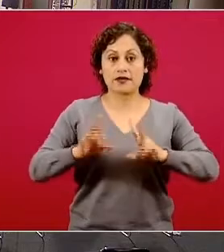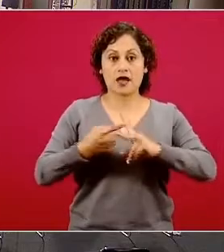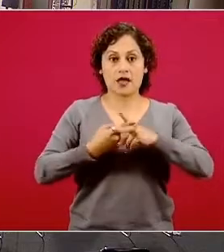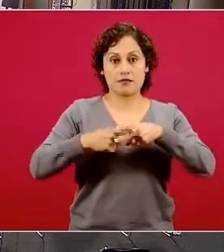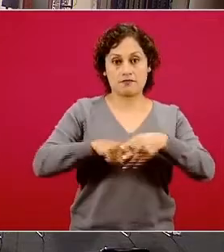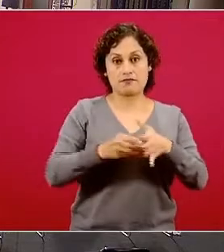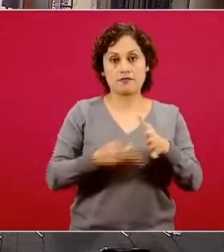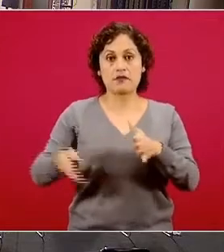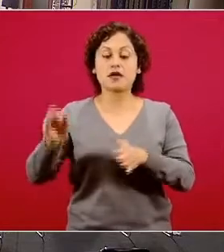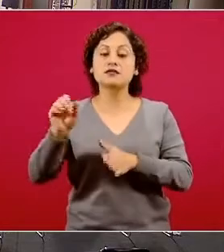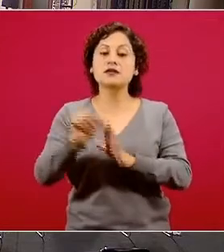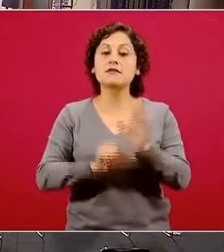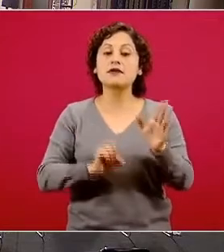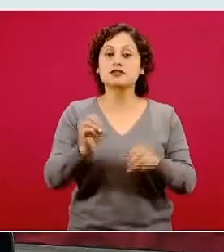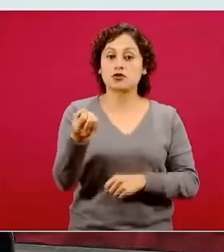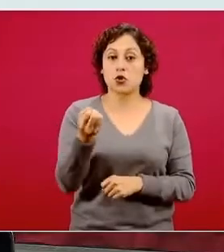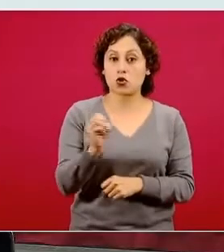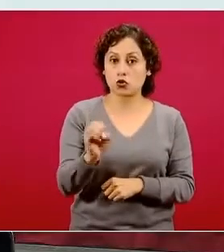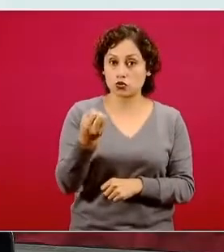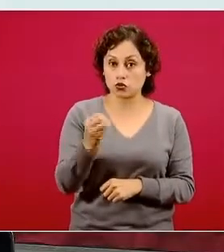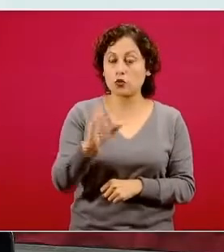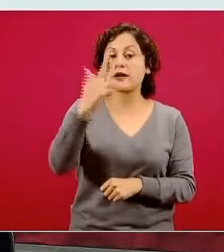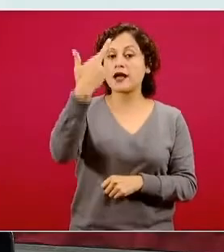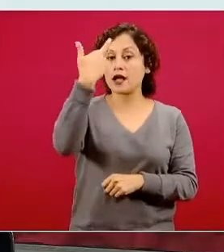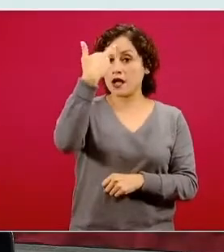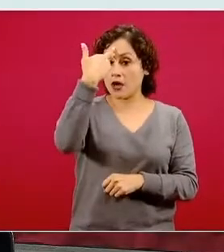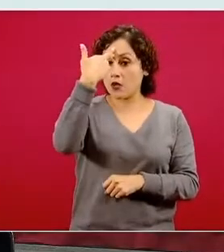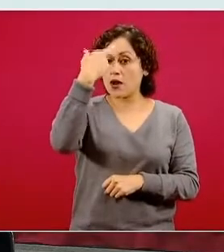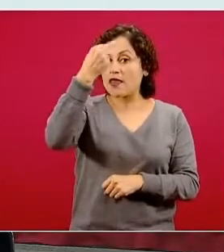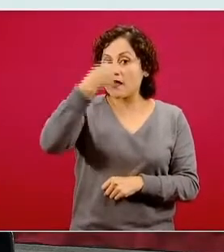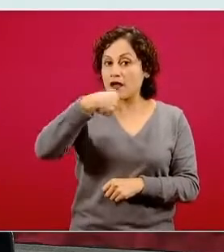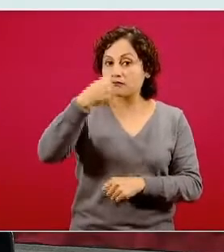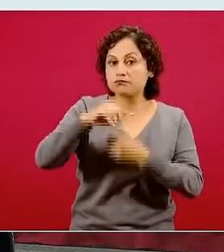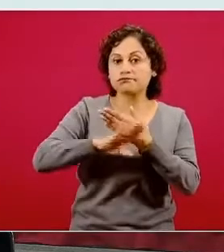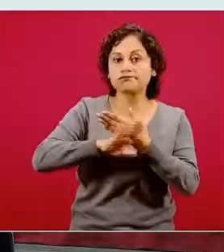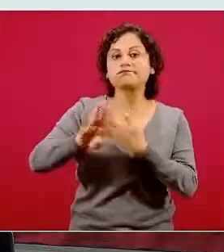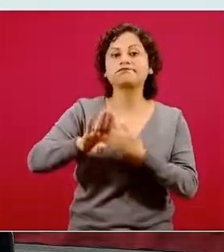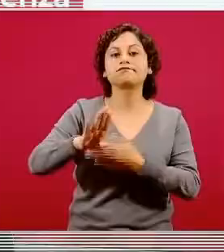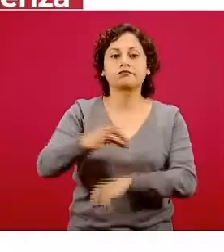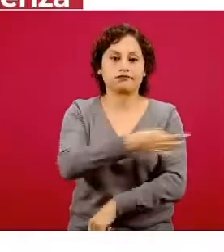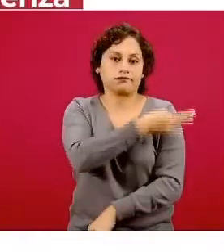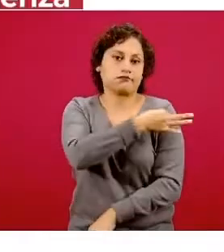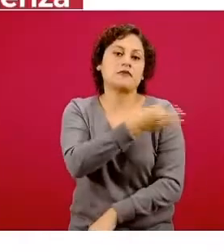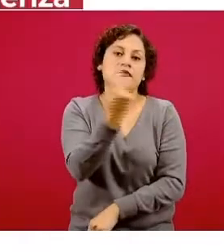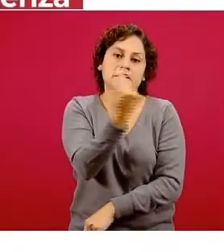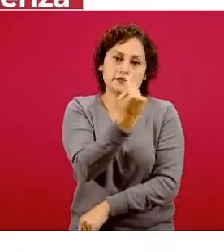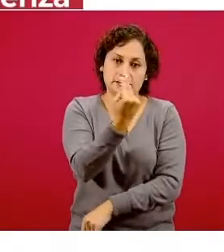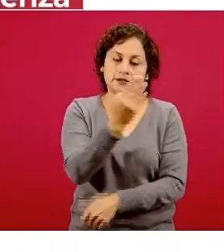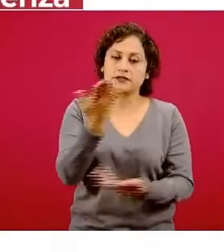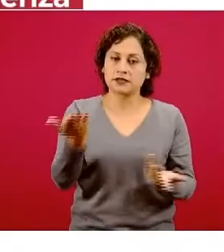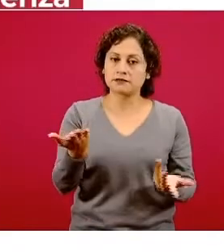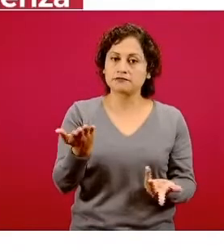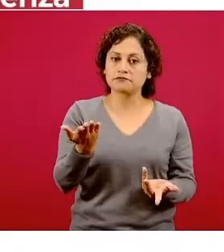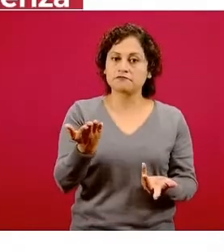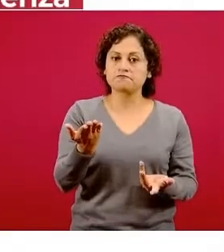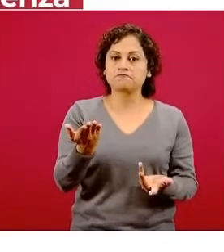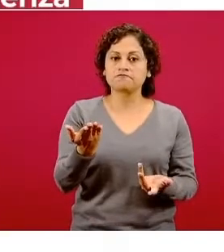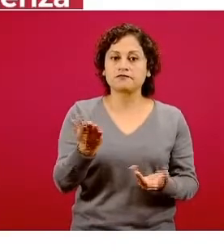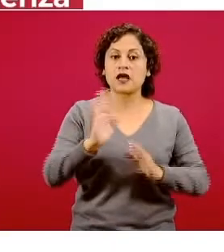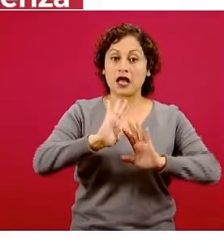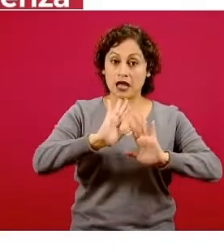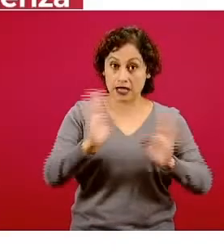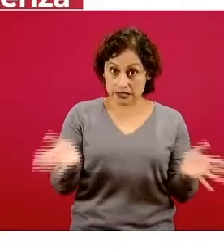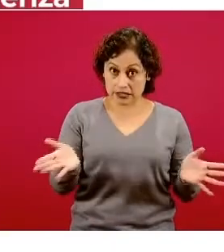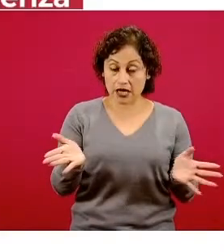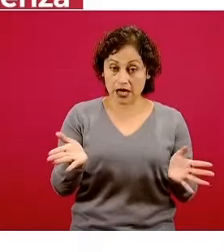y hay que vacunarnos contra la influenza. Que no se nos pase, ya están las vacunas